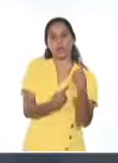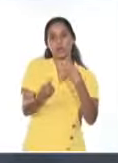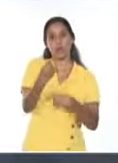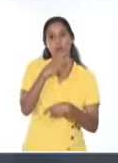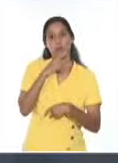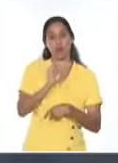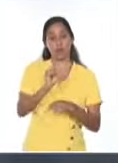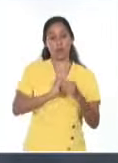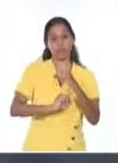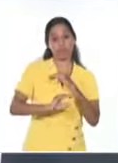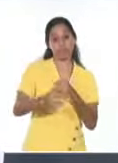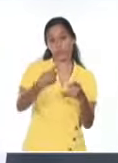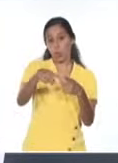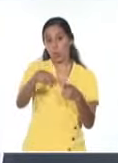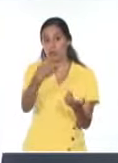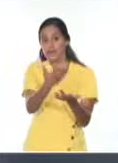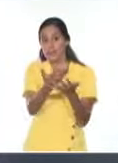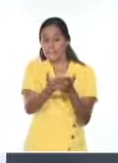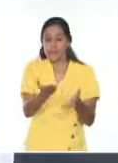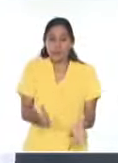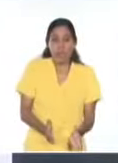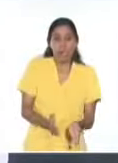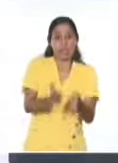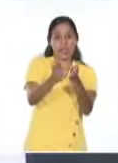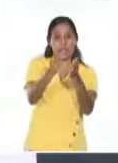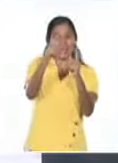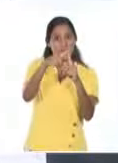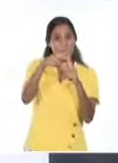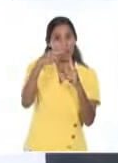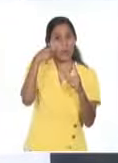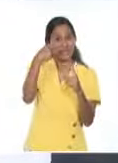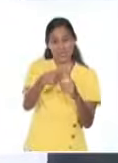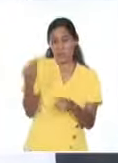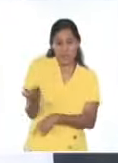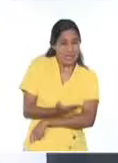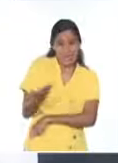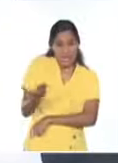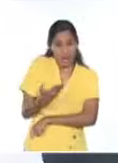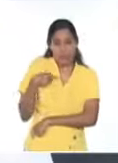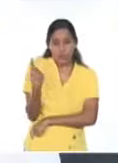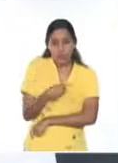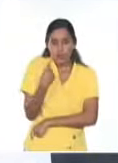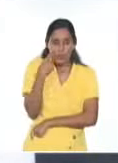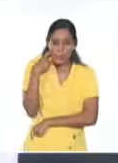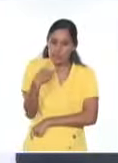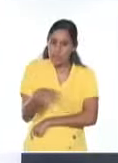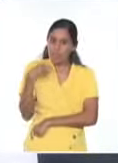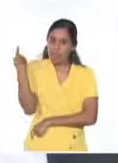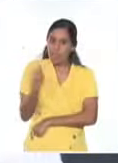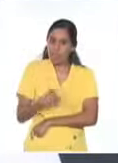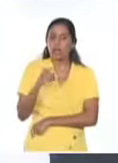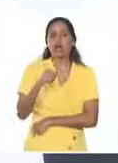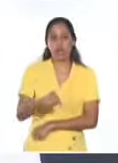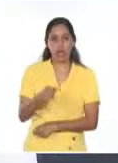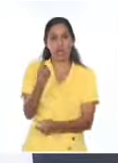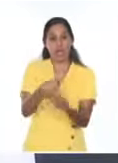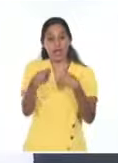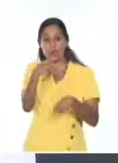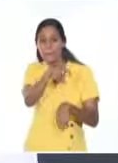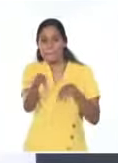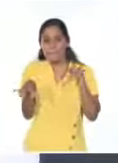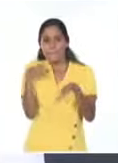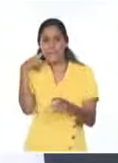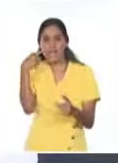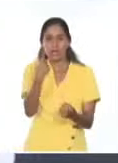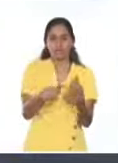estaba establecida. Eso es un tema que es rápido de la recuperación. Hay que ver dónde están los puntos donde está